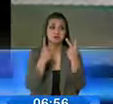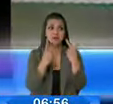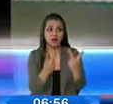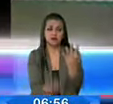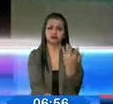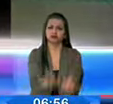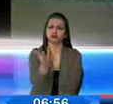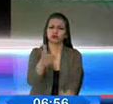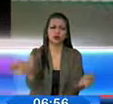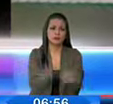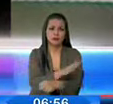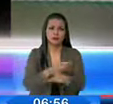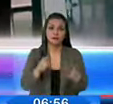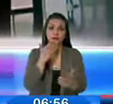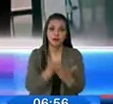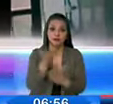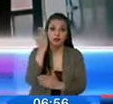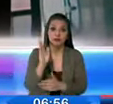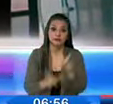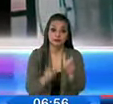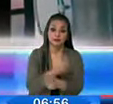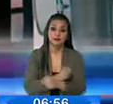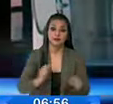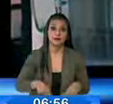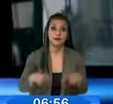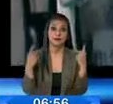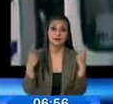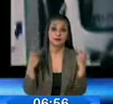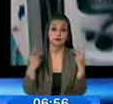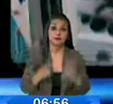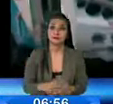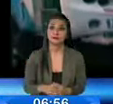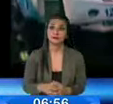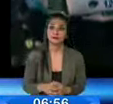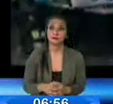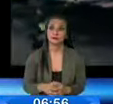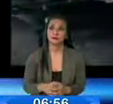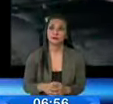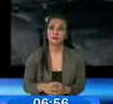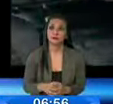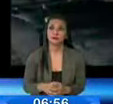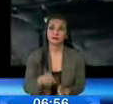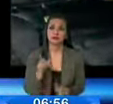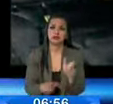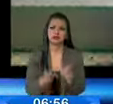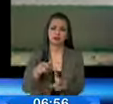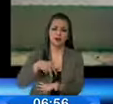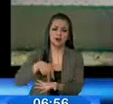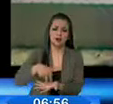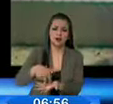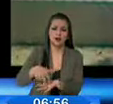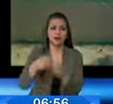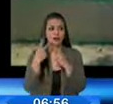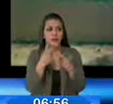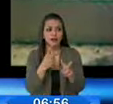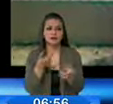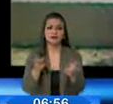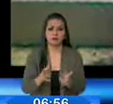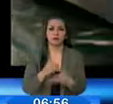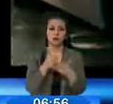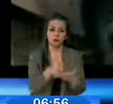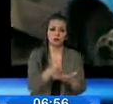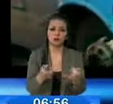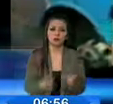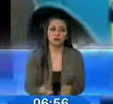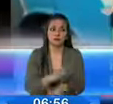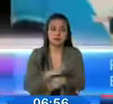debajo. Pero gracias a Dios no pasó nada. ¿Usted fue una de las personas que ayudó? No digo que estaba parado aquí y me tocó ayudarle, porque